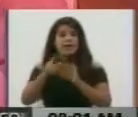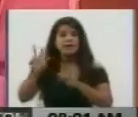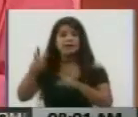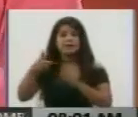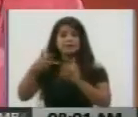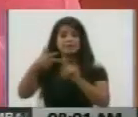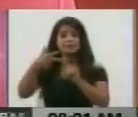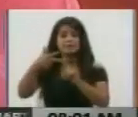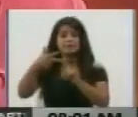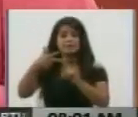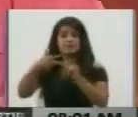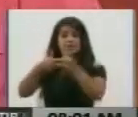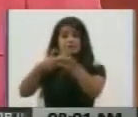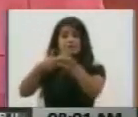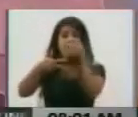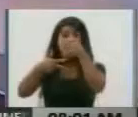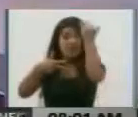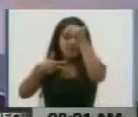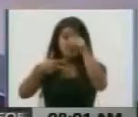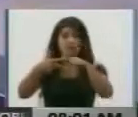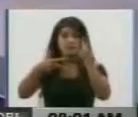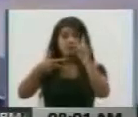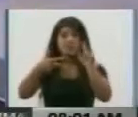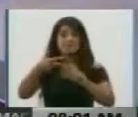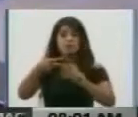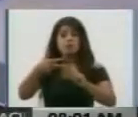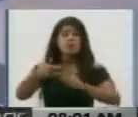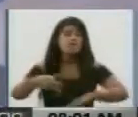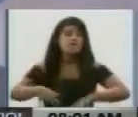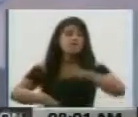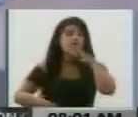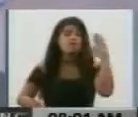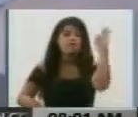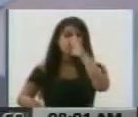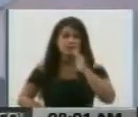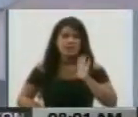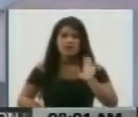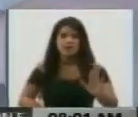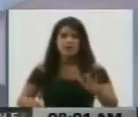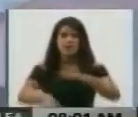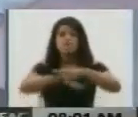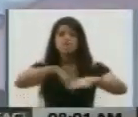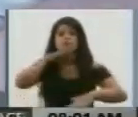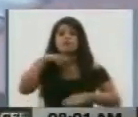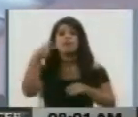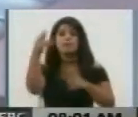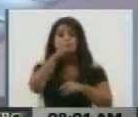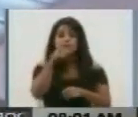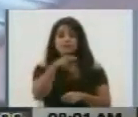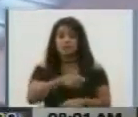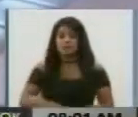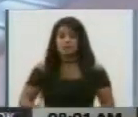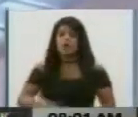mundo, detrás de Arabia Saudita y Venezuela. Y entonces resulta que el señor José Serra, canciller actual